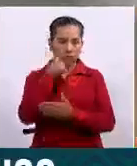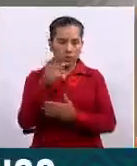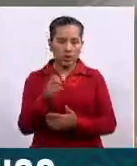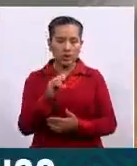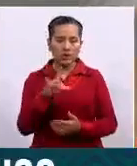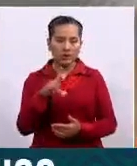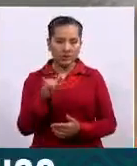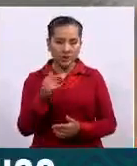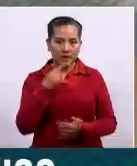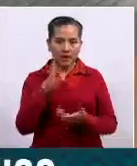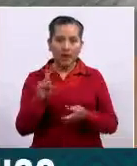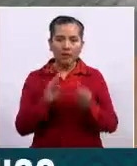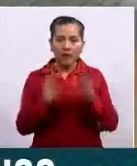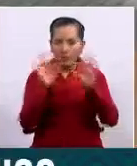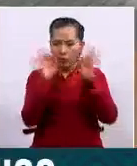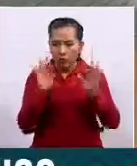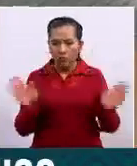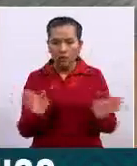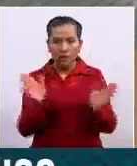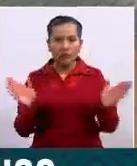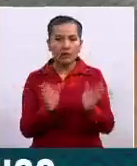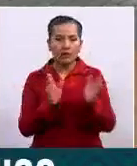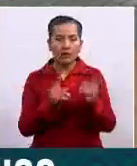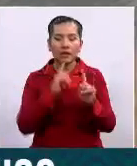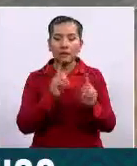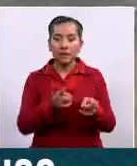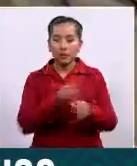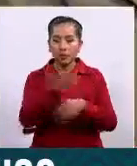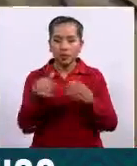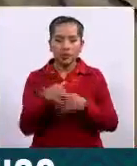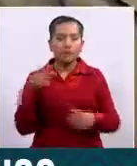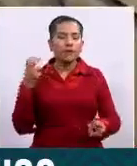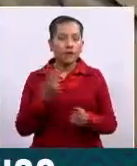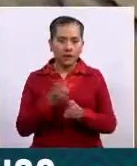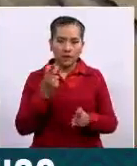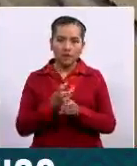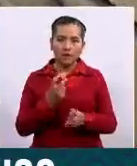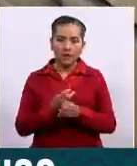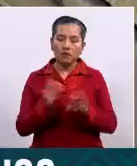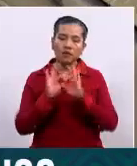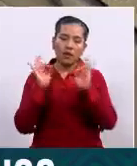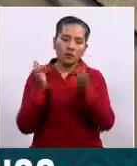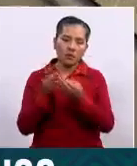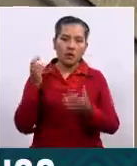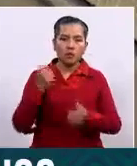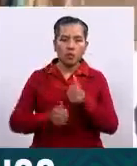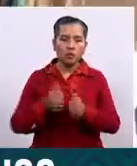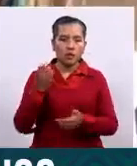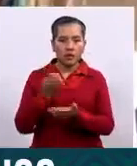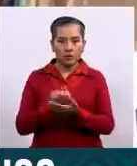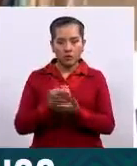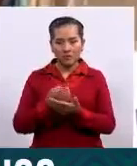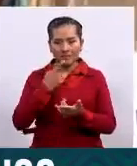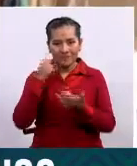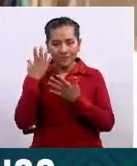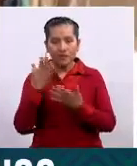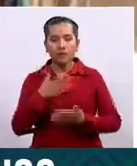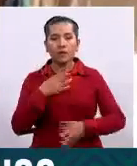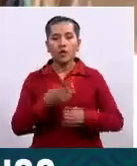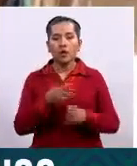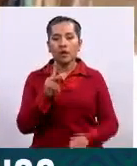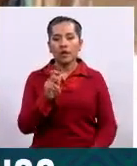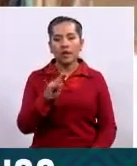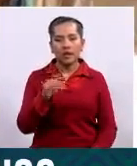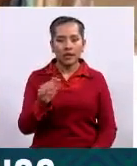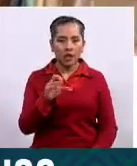Montaño, quien en uno de esos momentos se encontraba en una situación muy difícil en su vida familiar y económicamente. Mi nombre es Kenia Cortés